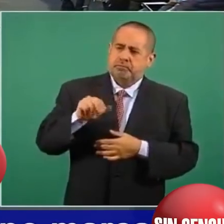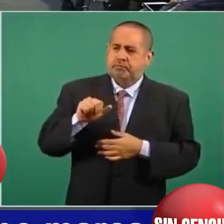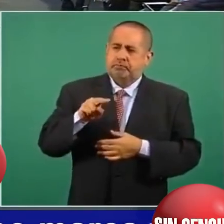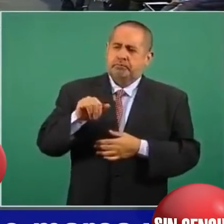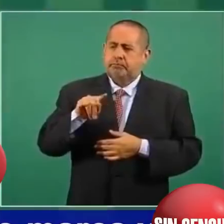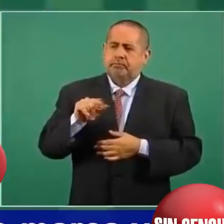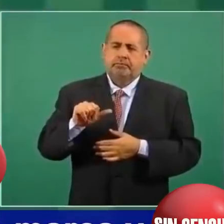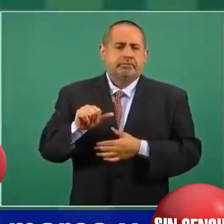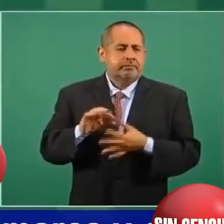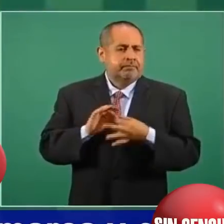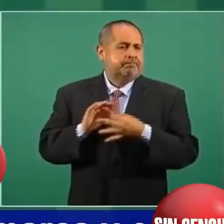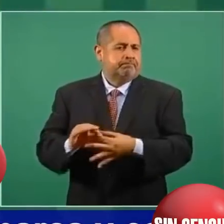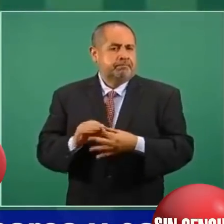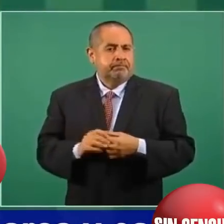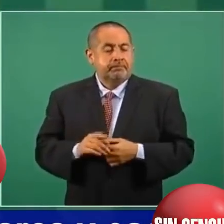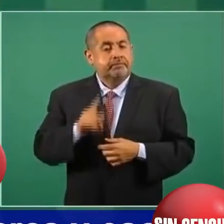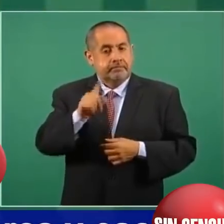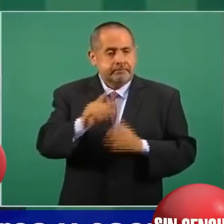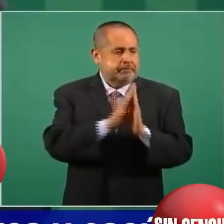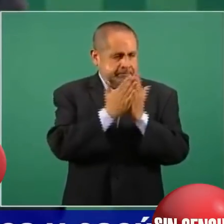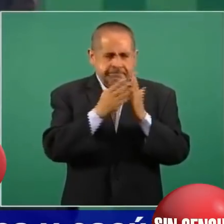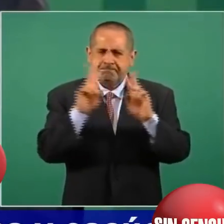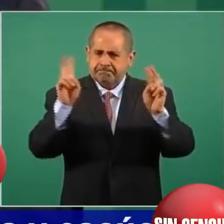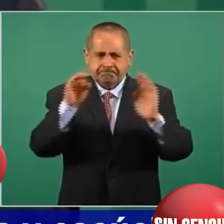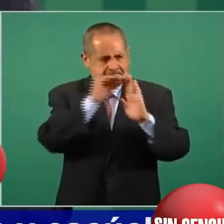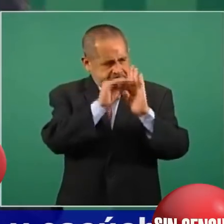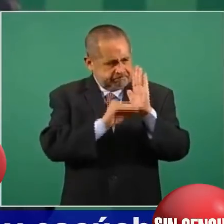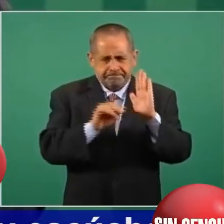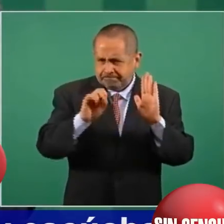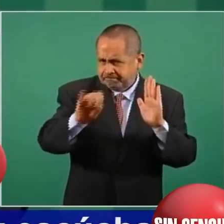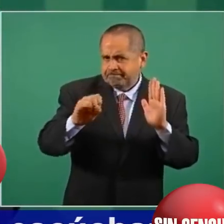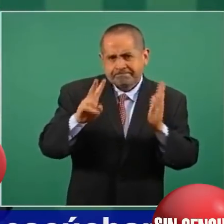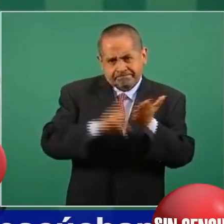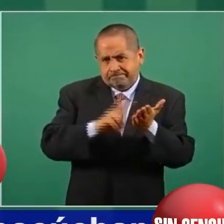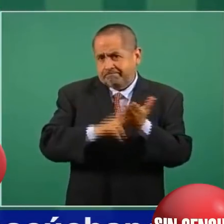Nos importan los contenidos de los libros